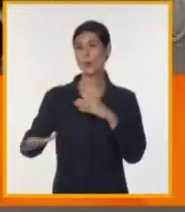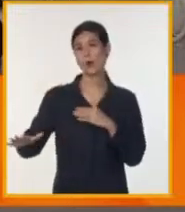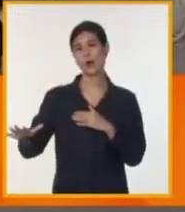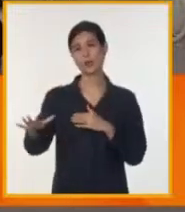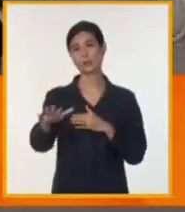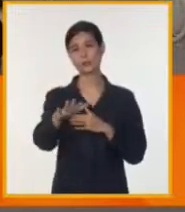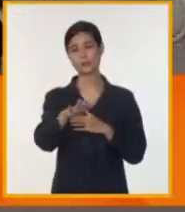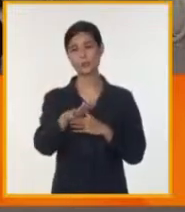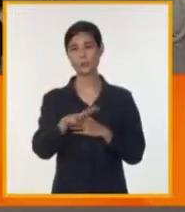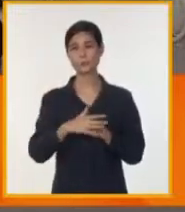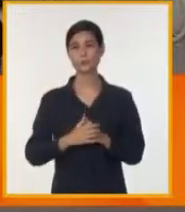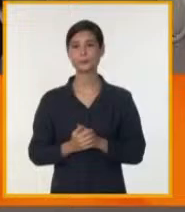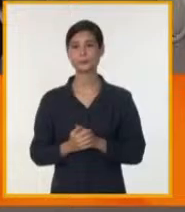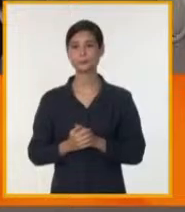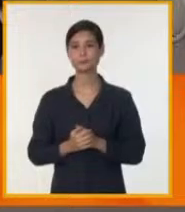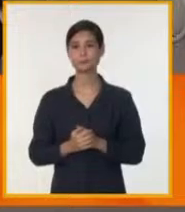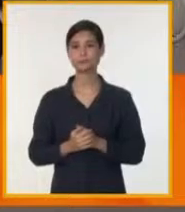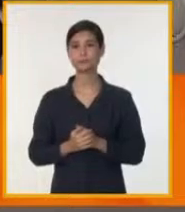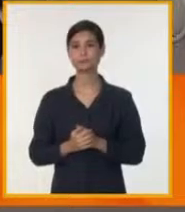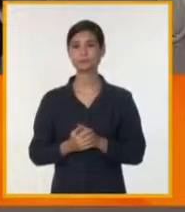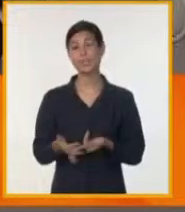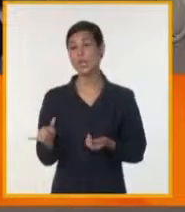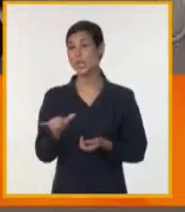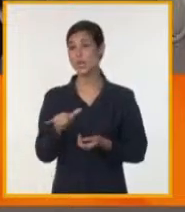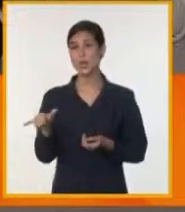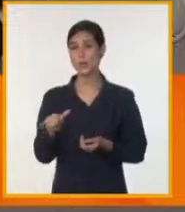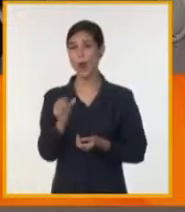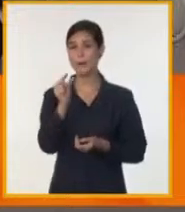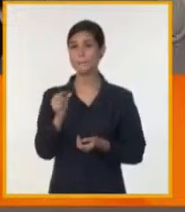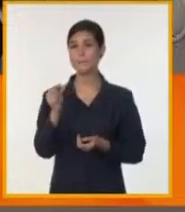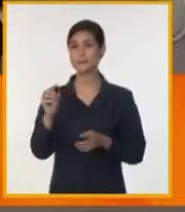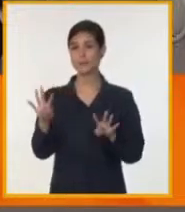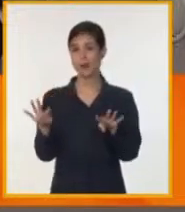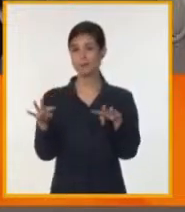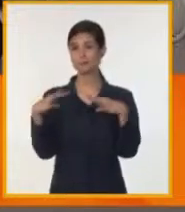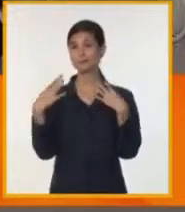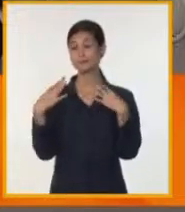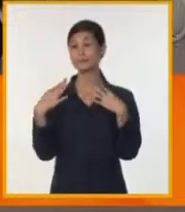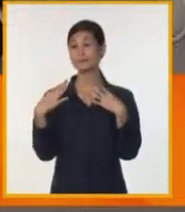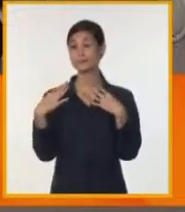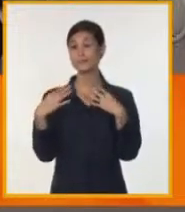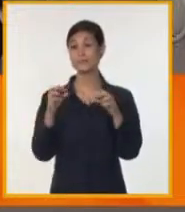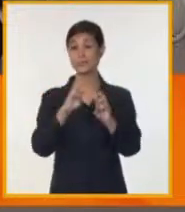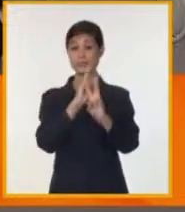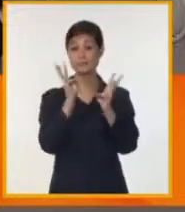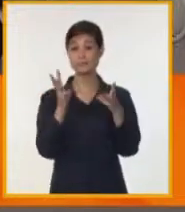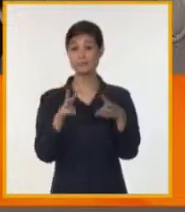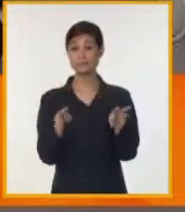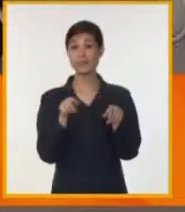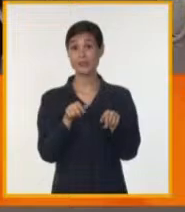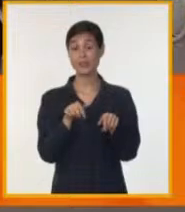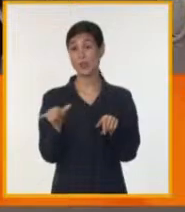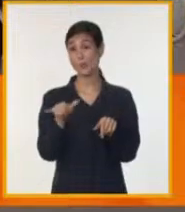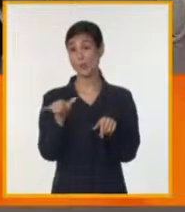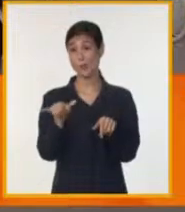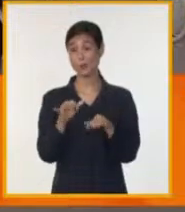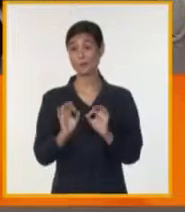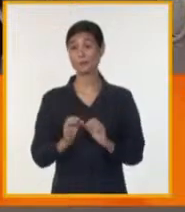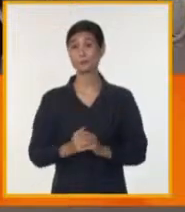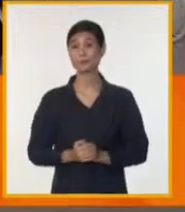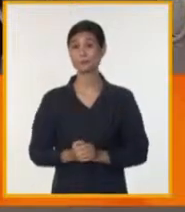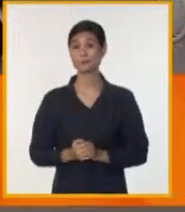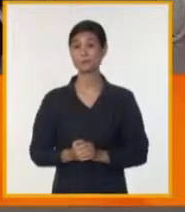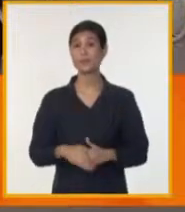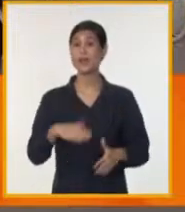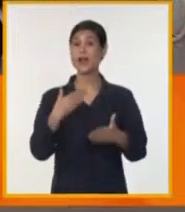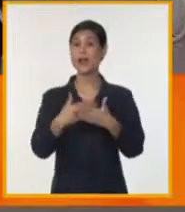televidentes y también a los radio oyentes, porque usted estaba aportando los teléfonos de la vía radial. La empresa